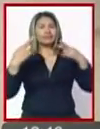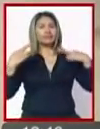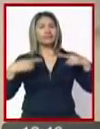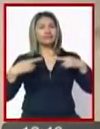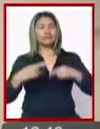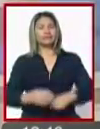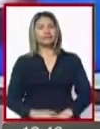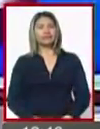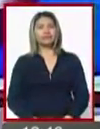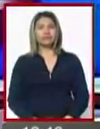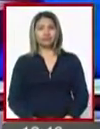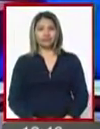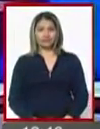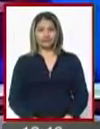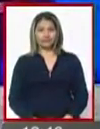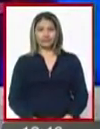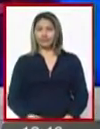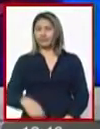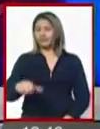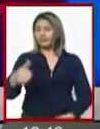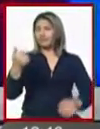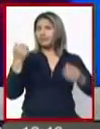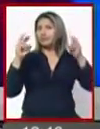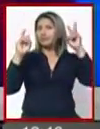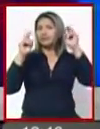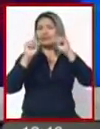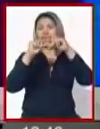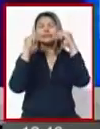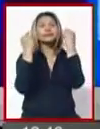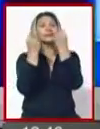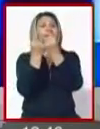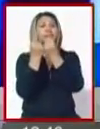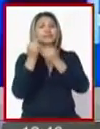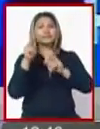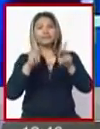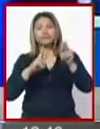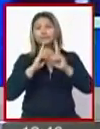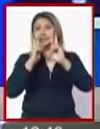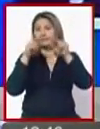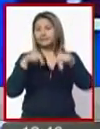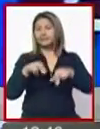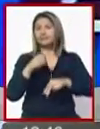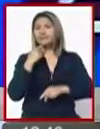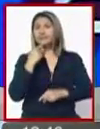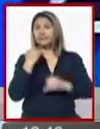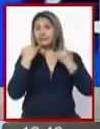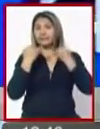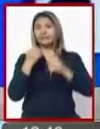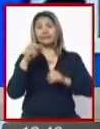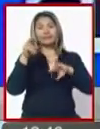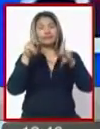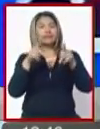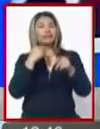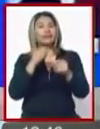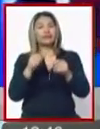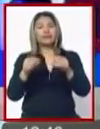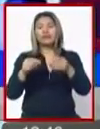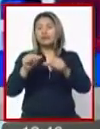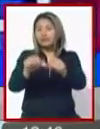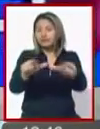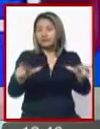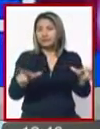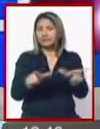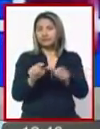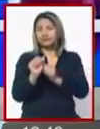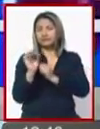mercado. En otros temas le contamos que un grupo de cabañeros del río Piraí denunciaron que un parlamentario estaría loteando la zona